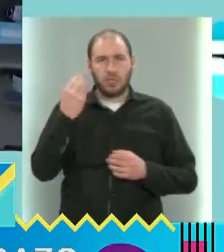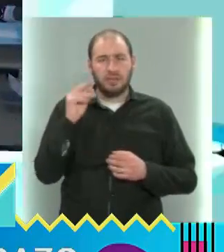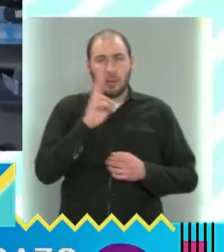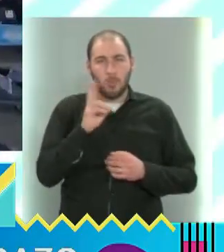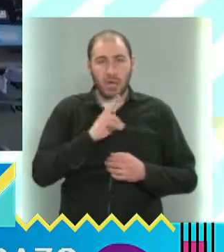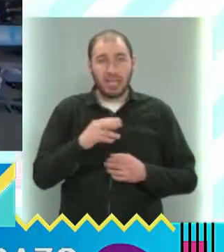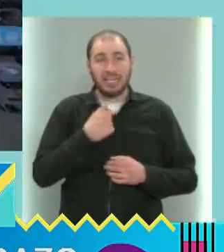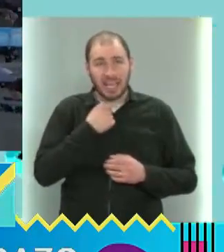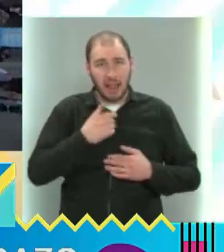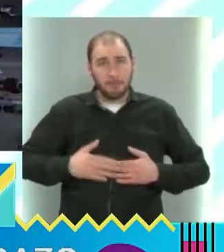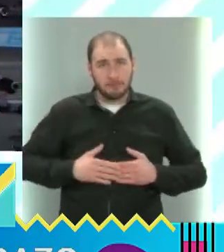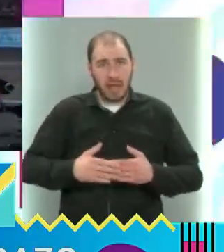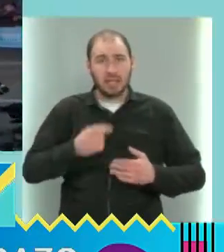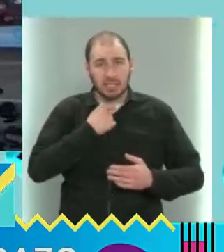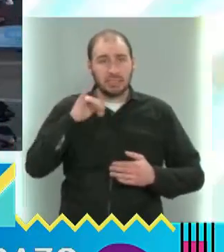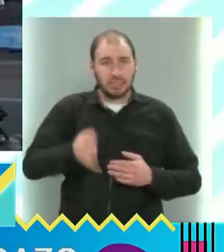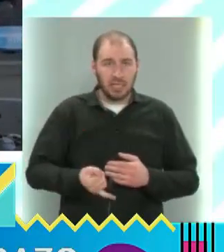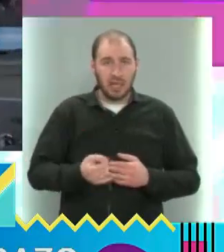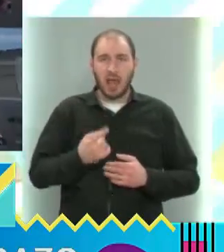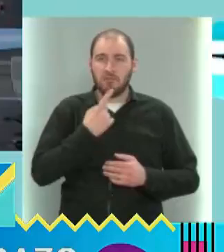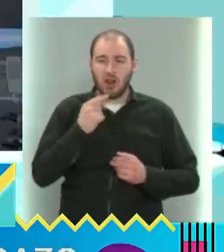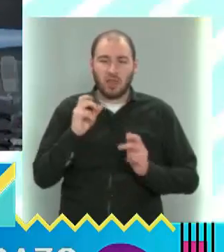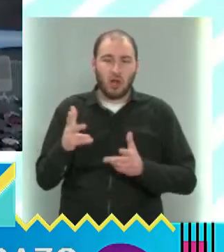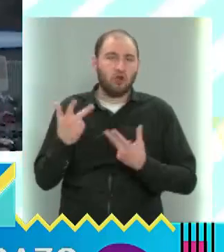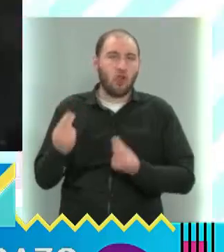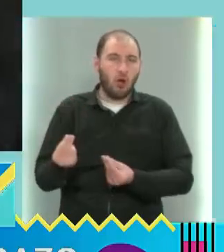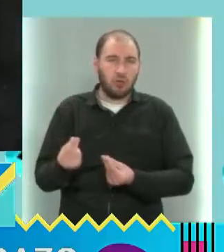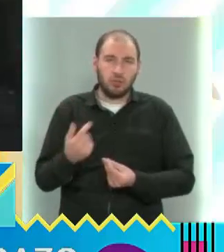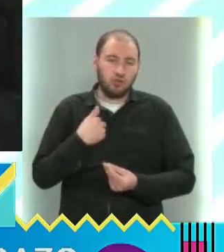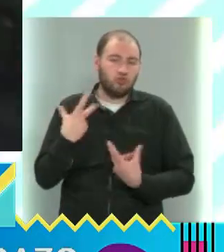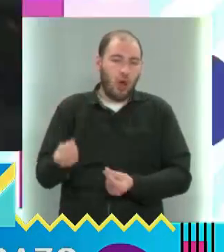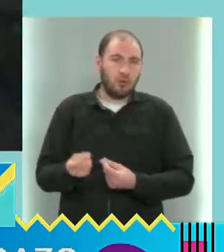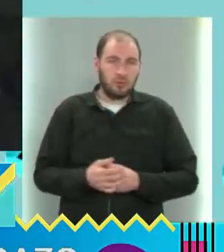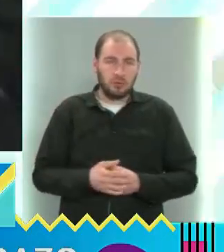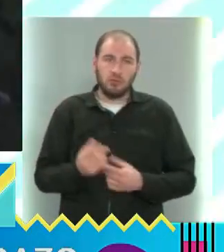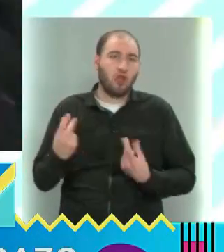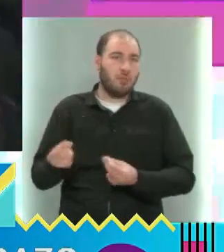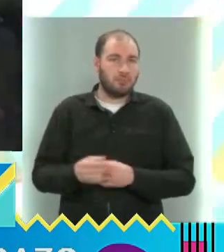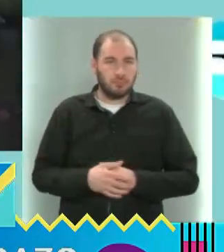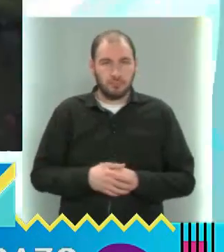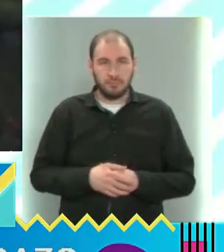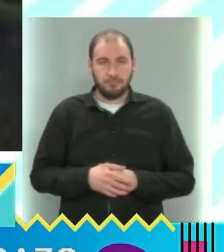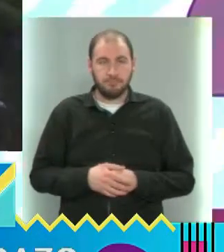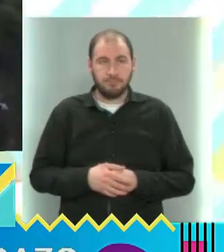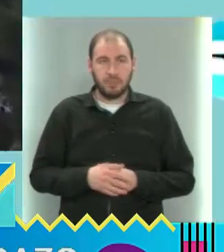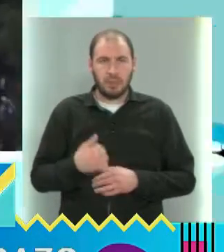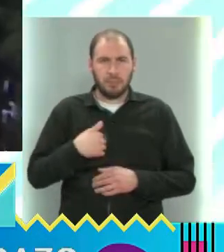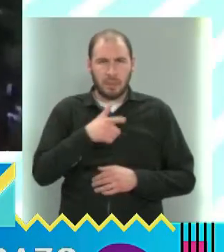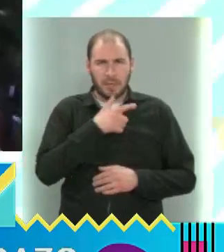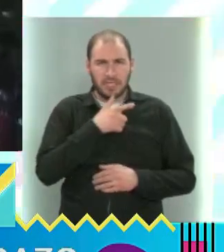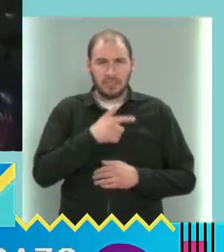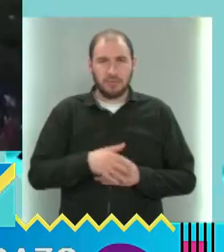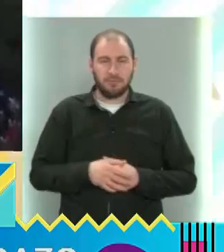que querían ser madres y que el varón dijo, no quiero, no se hace. Entonces yo creo